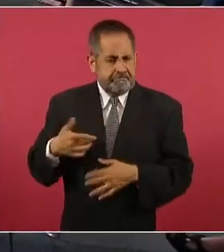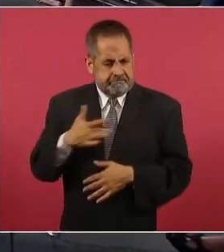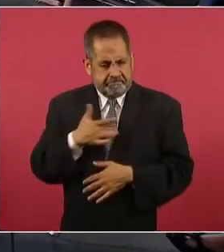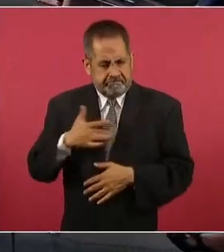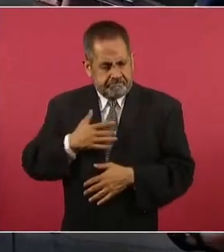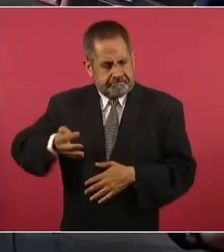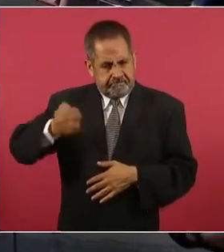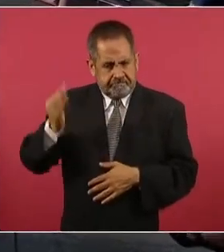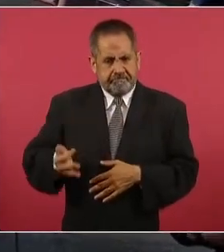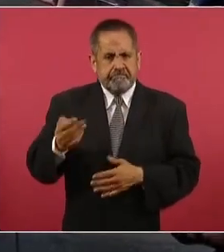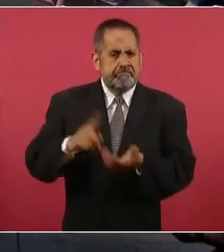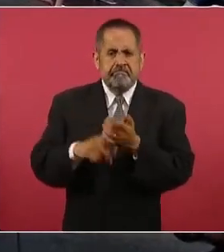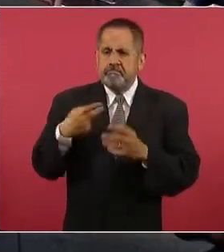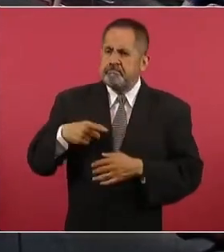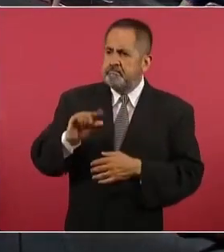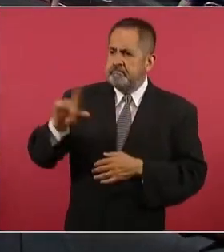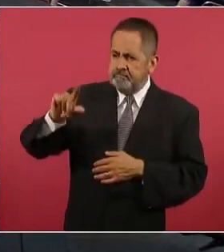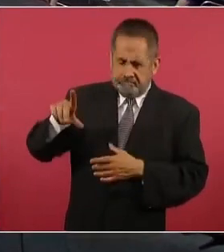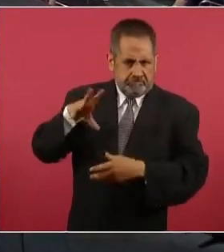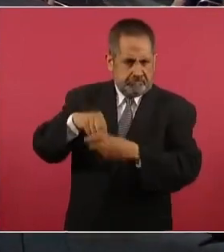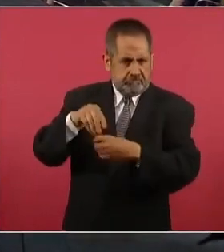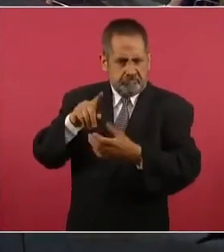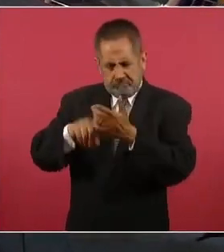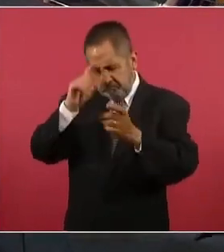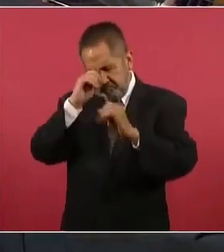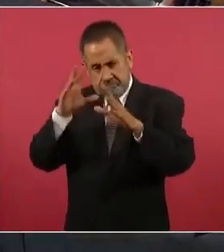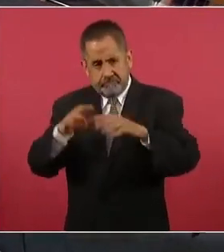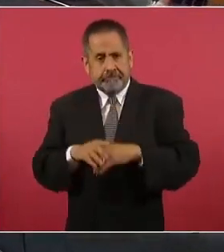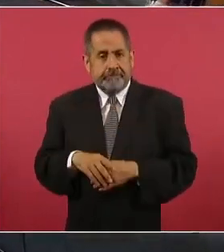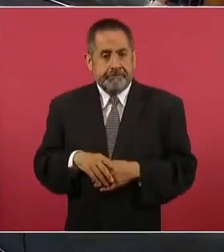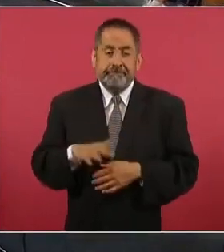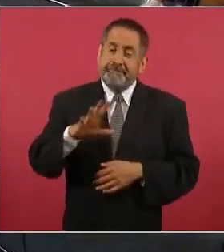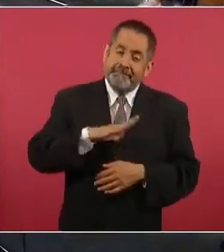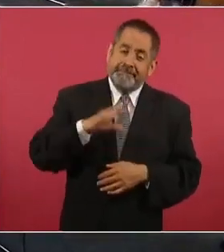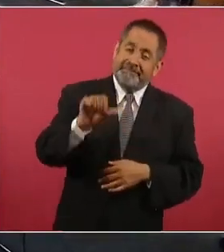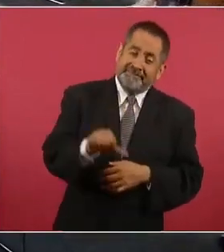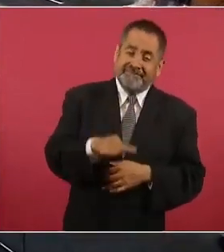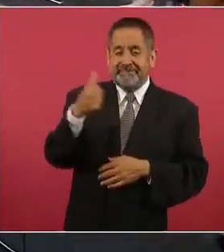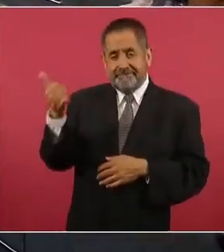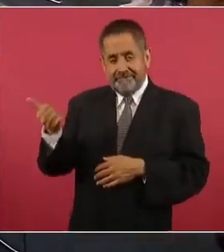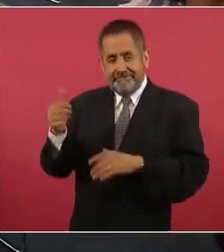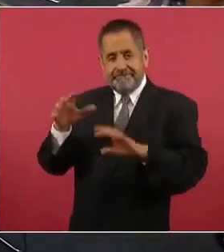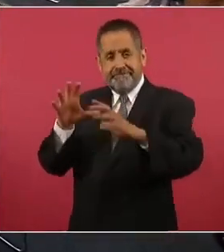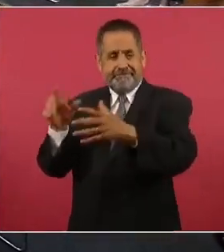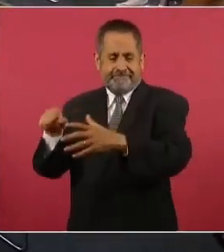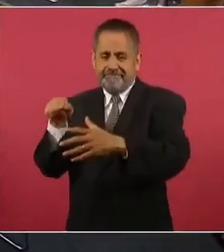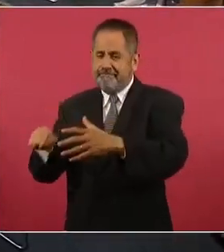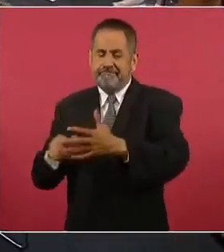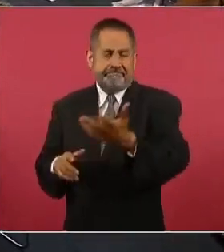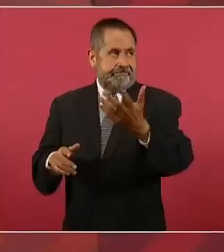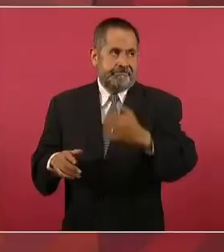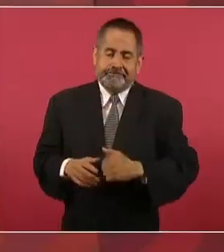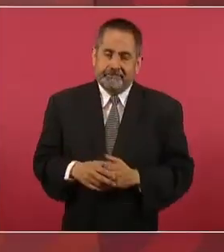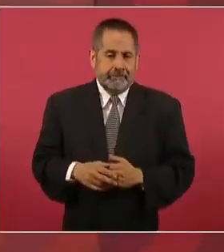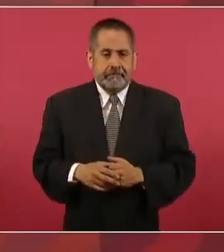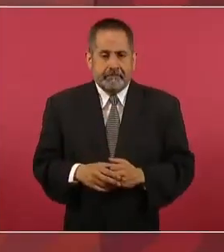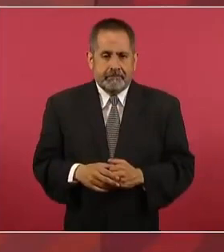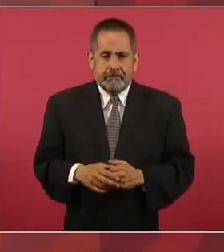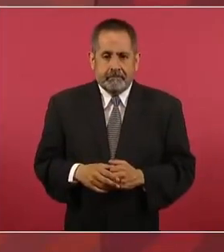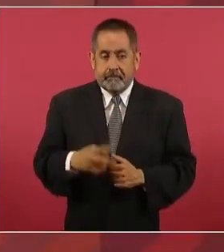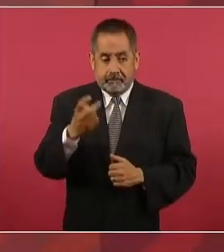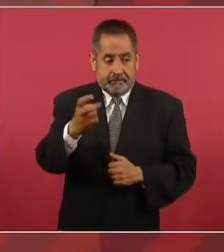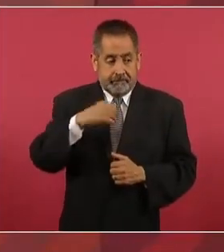personas, muchos profesionales con esa visión, pero hay otros, ¿sí?, porque